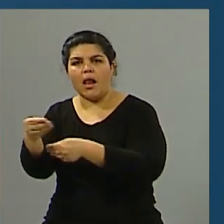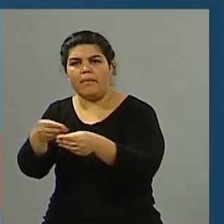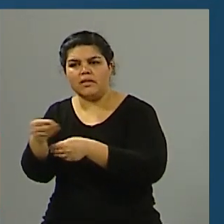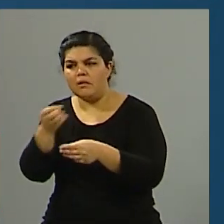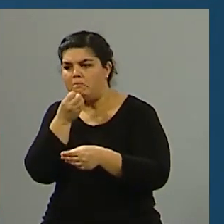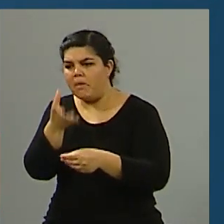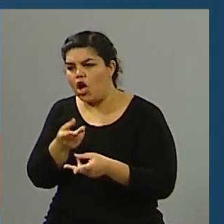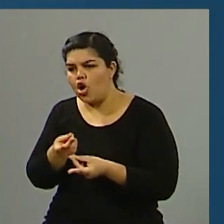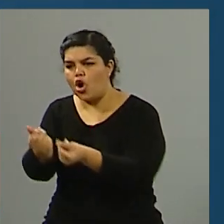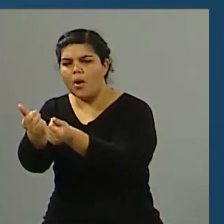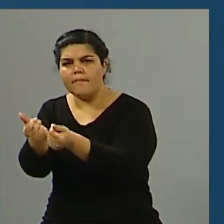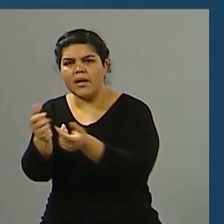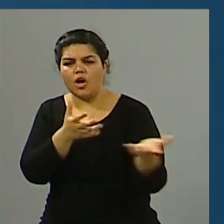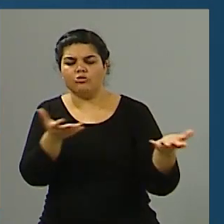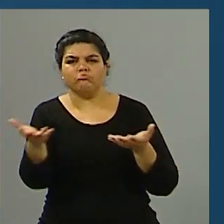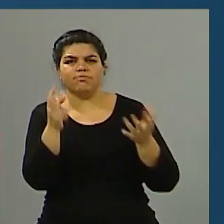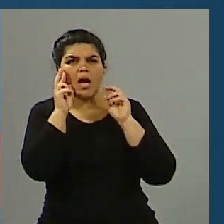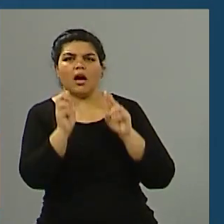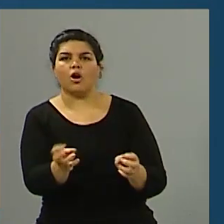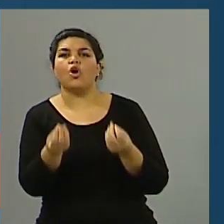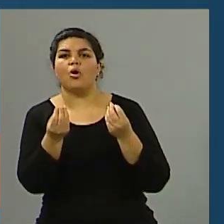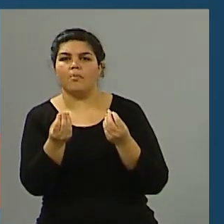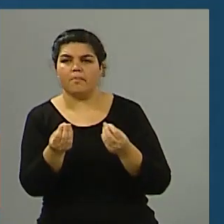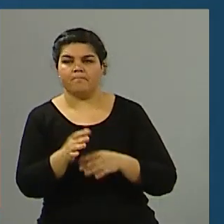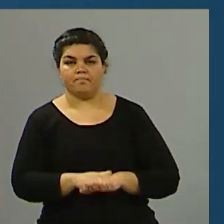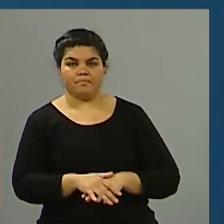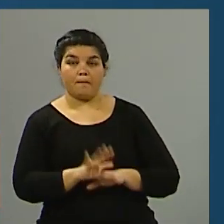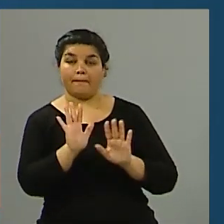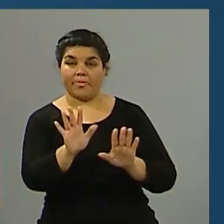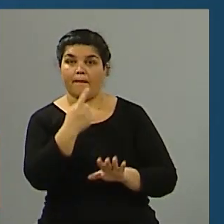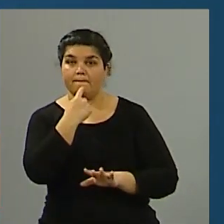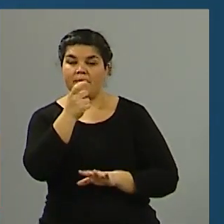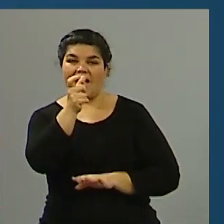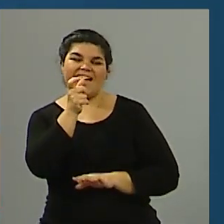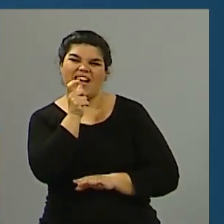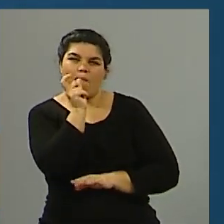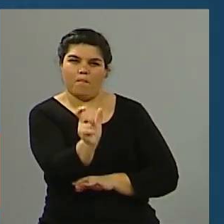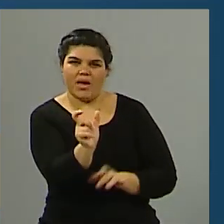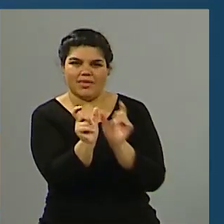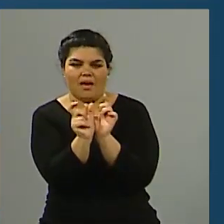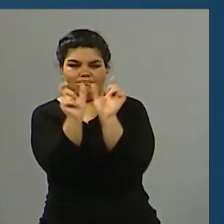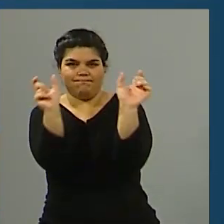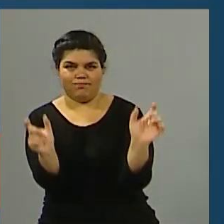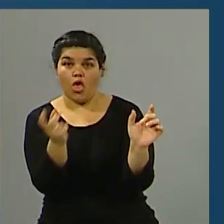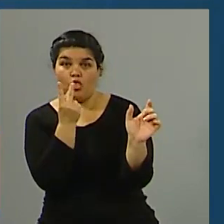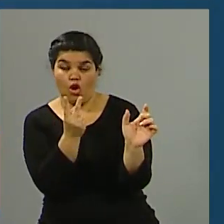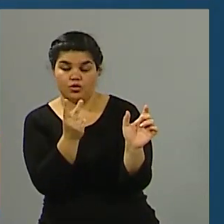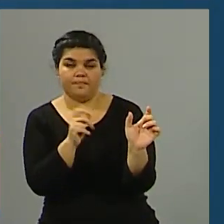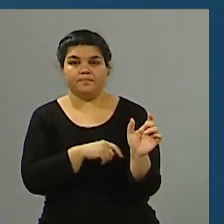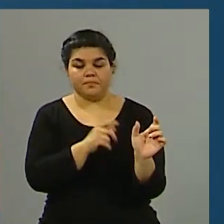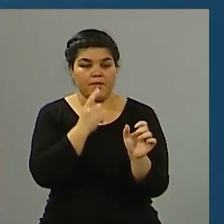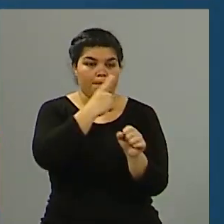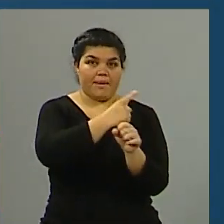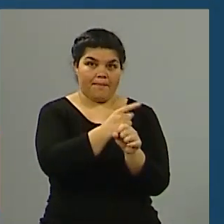meses? Bueno, divido la pregunta en dos partes. La primera, digamos que no, bien lo saben ustedes,